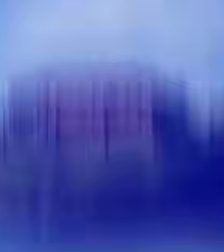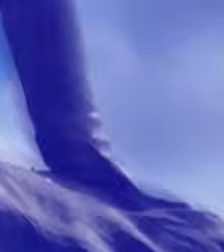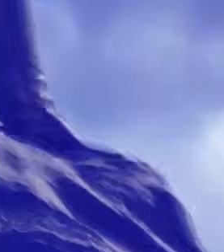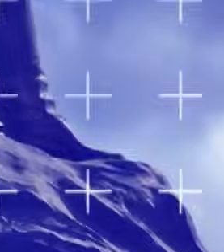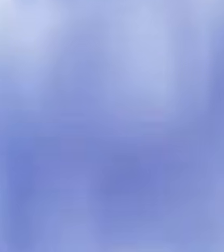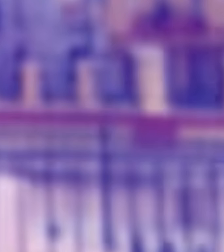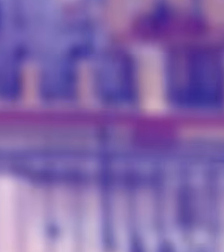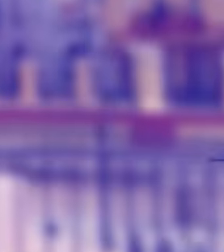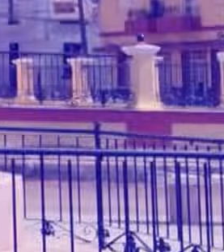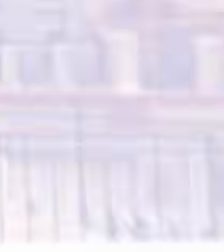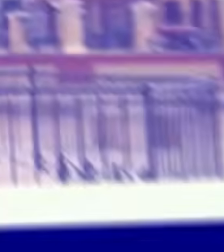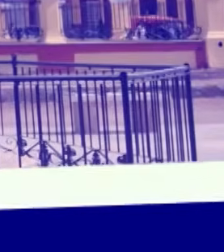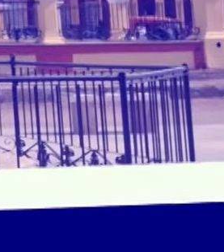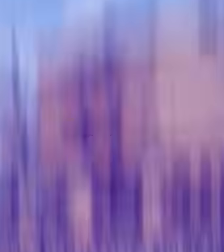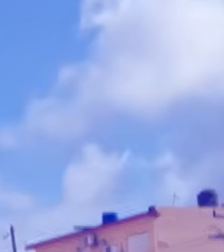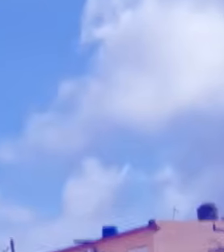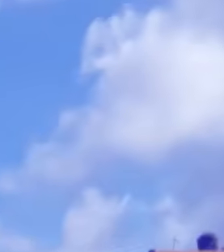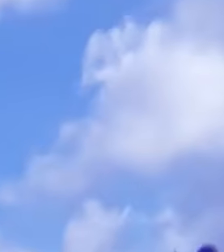Mayabeque.